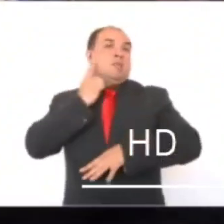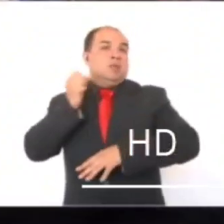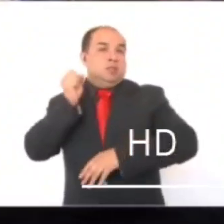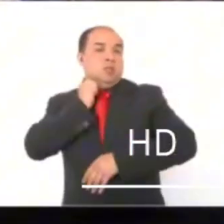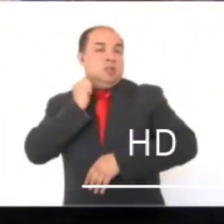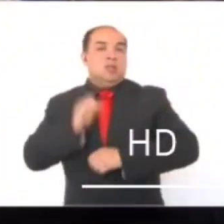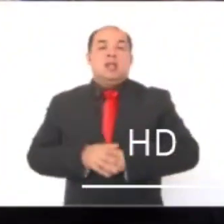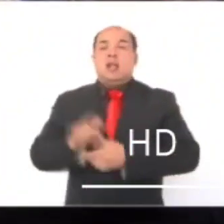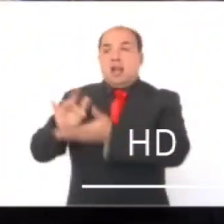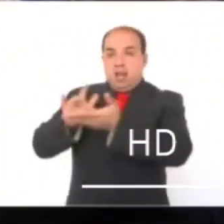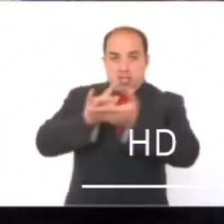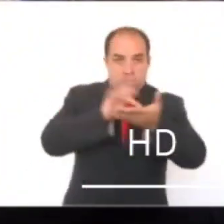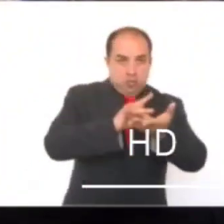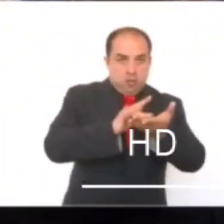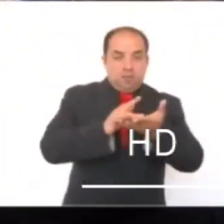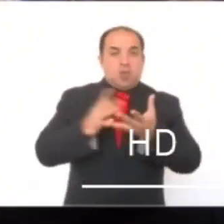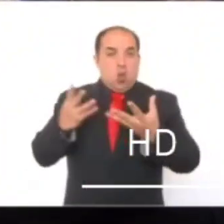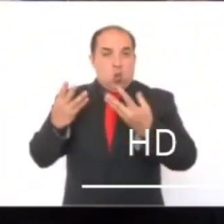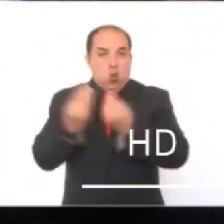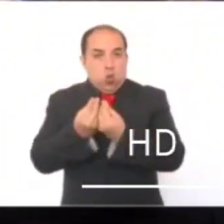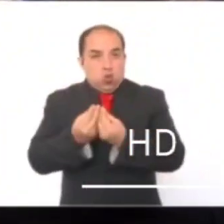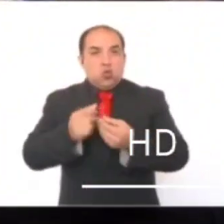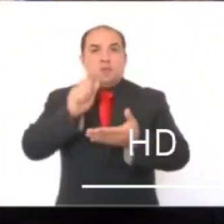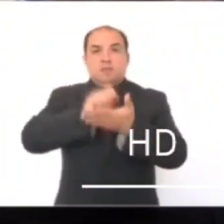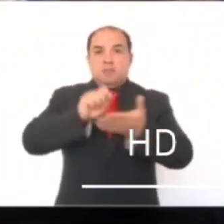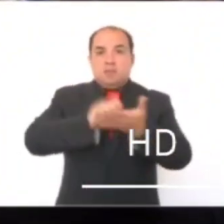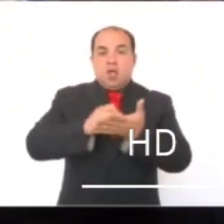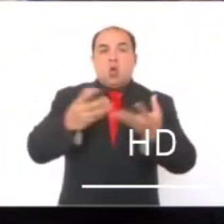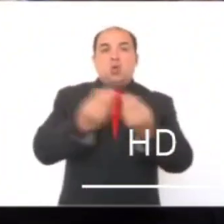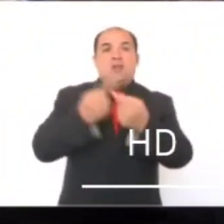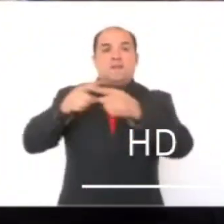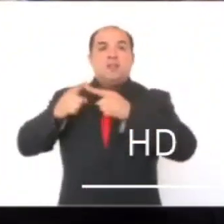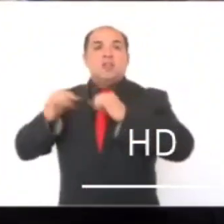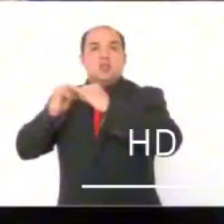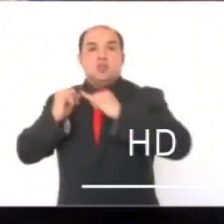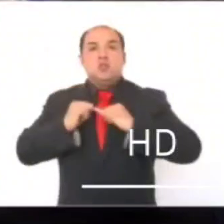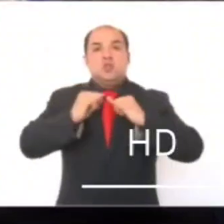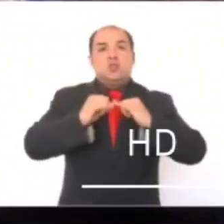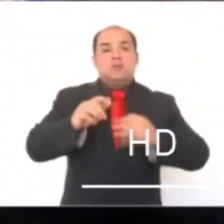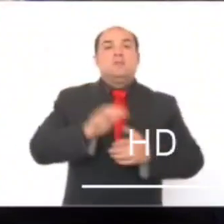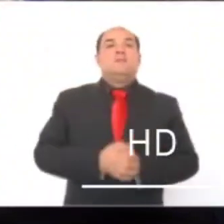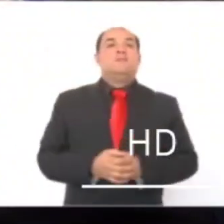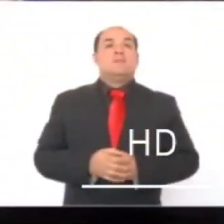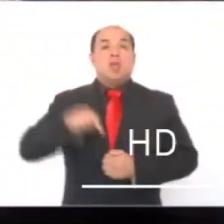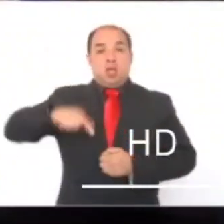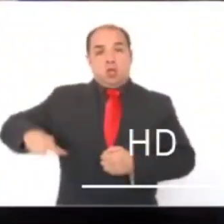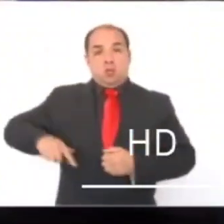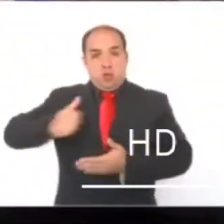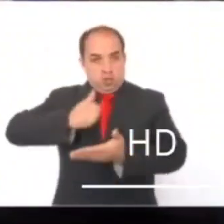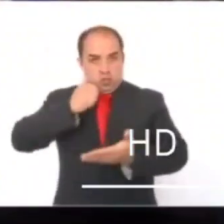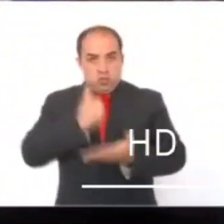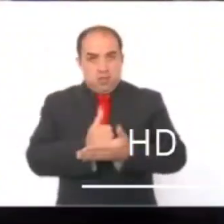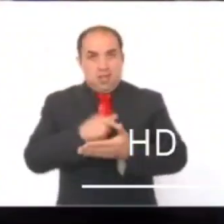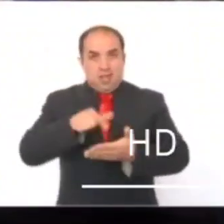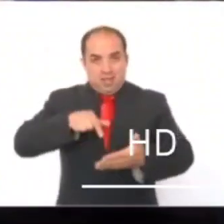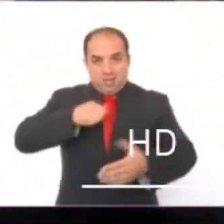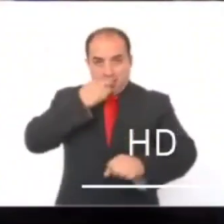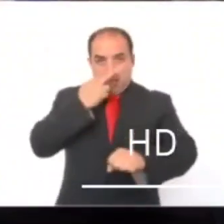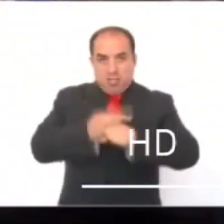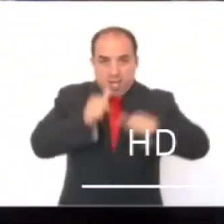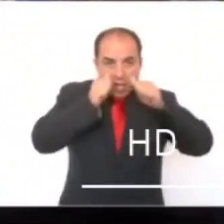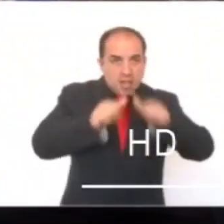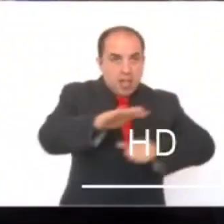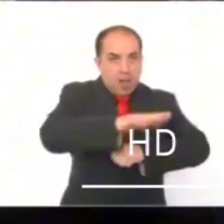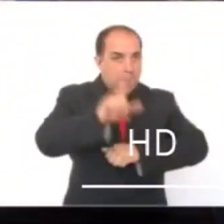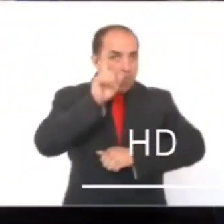en colectiva junto con las instituciones que se han sumado. Desde el Gobierno de la Ciudad, desde nuestra Secretaría de